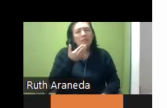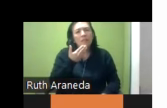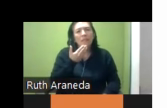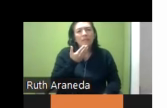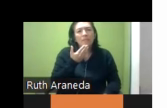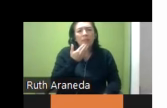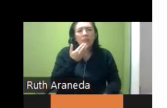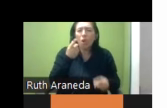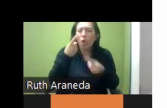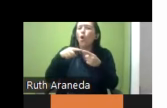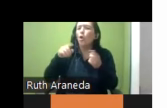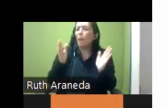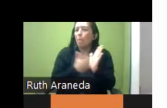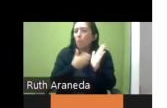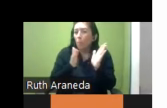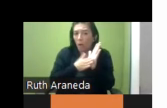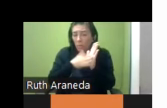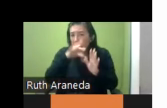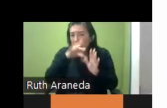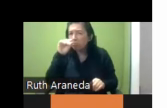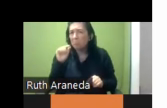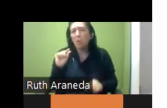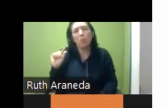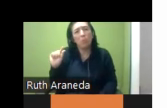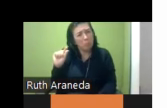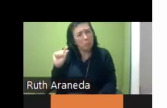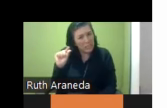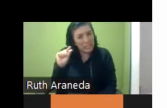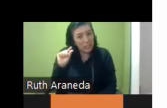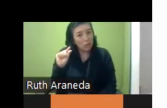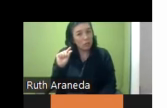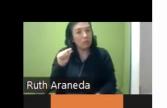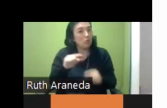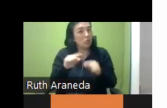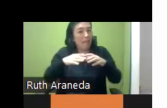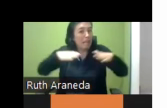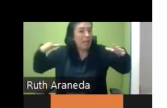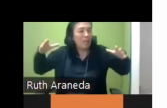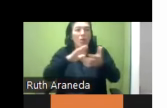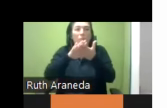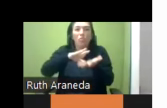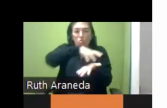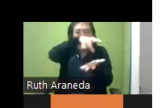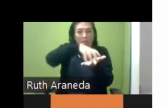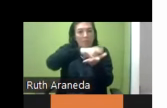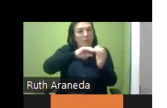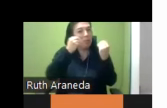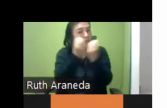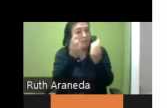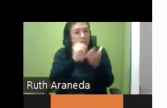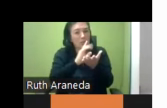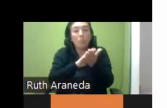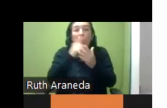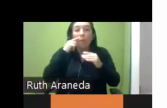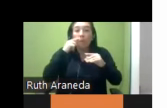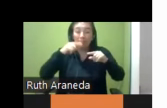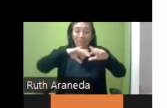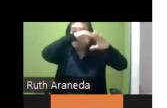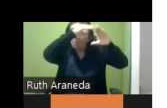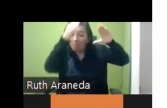otros vestigios menores, no tan imponentes, ¿no? Como una ciudad completa, por ejemplo, en esta ladera del